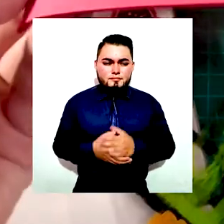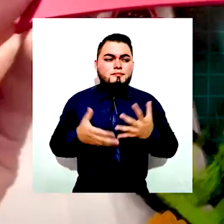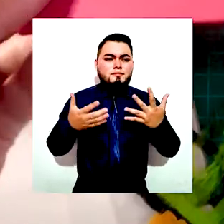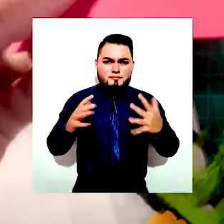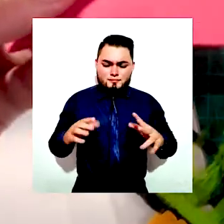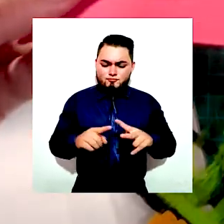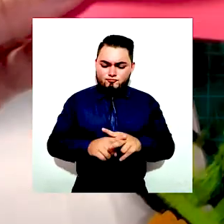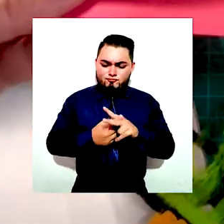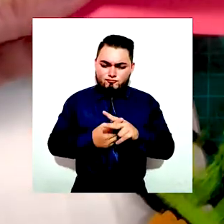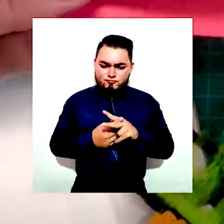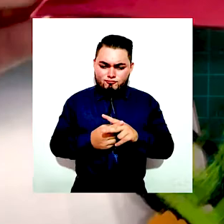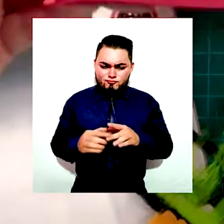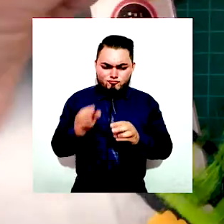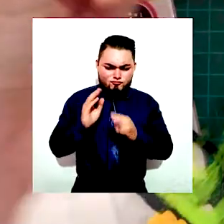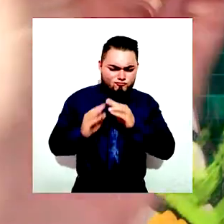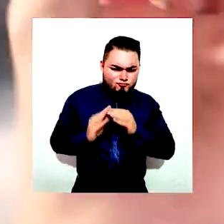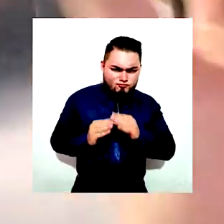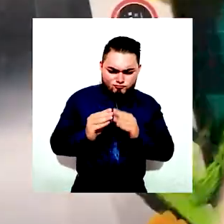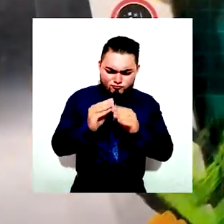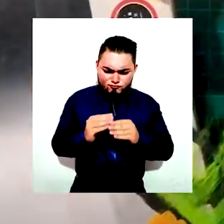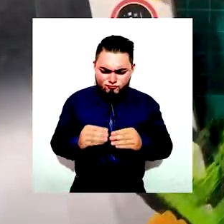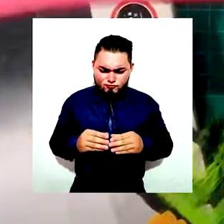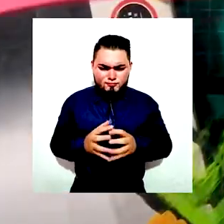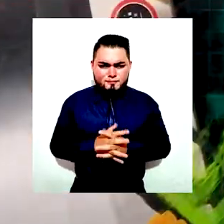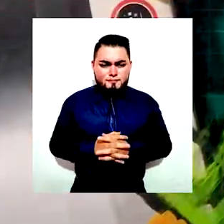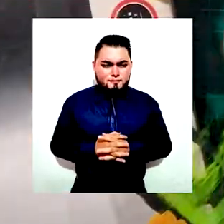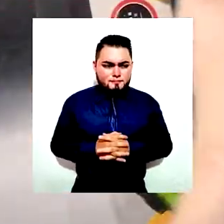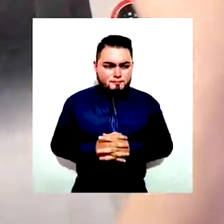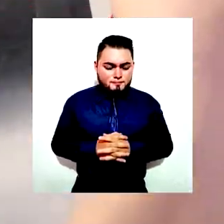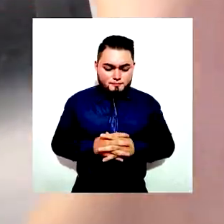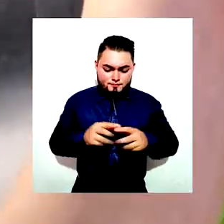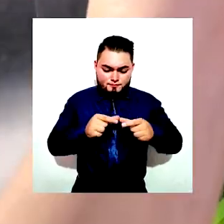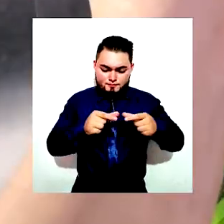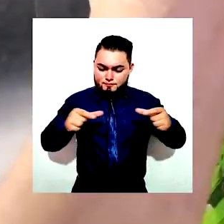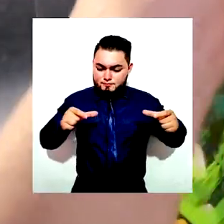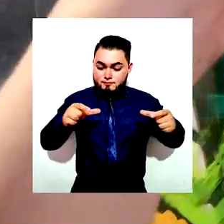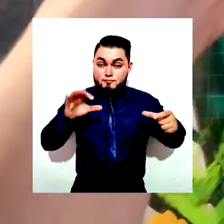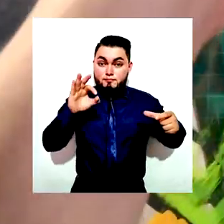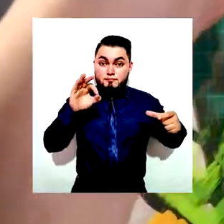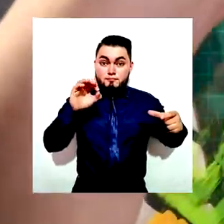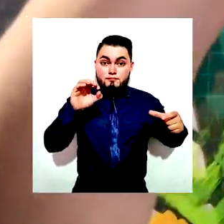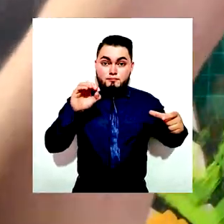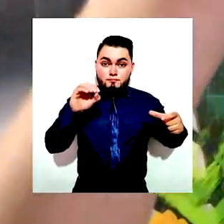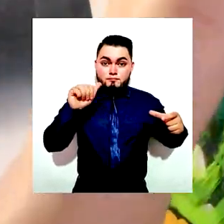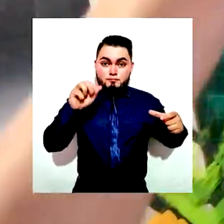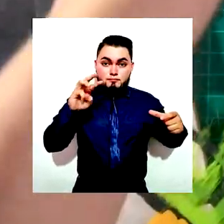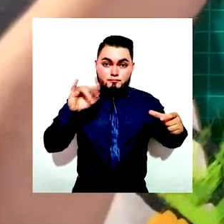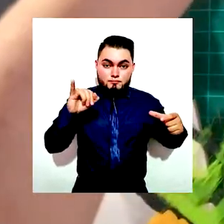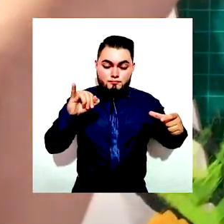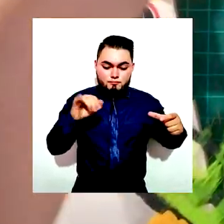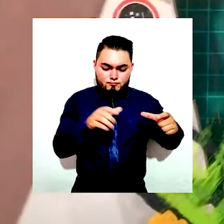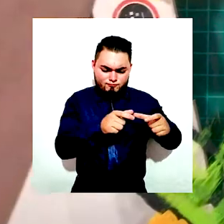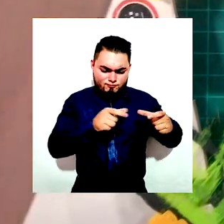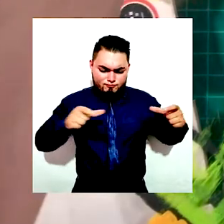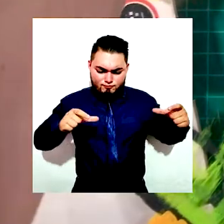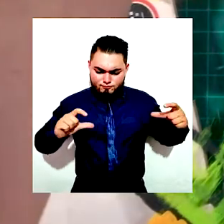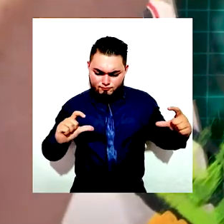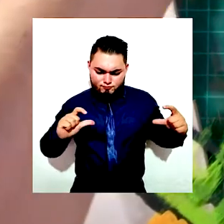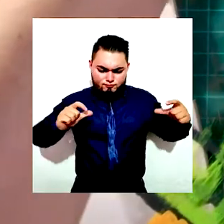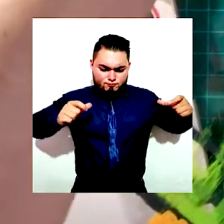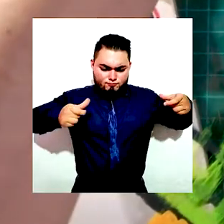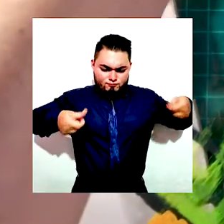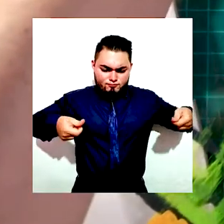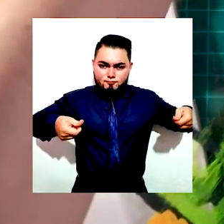Ya podemos empezar a armar nuestra careta. Toma la tira de foamy que mide 30 por 5 centímetros, dobla